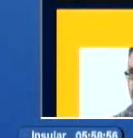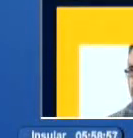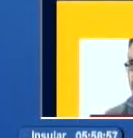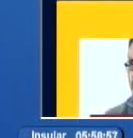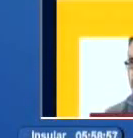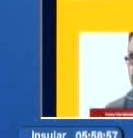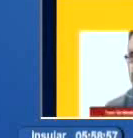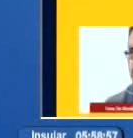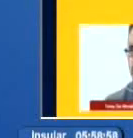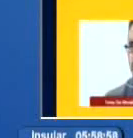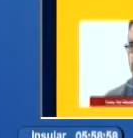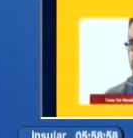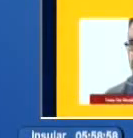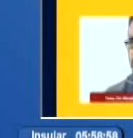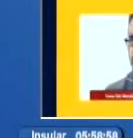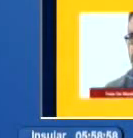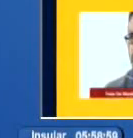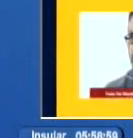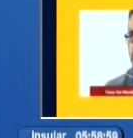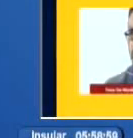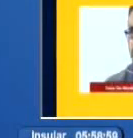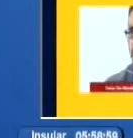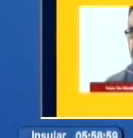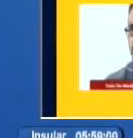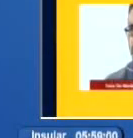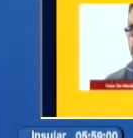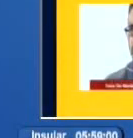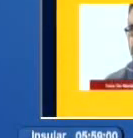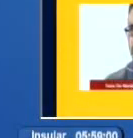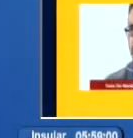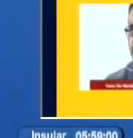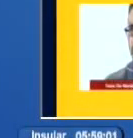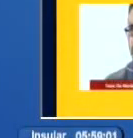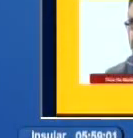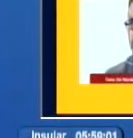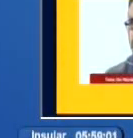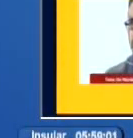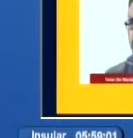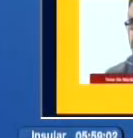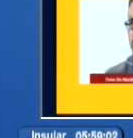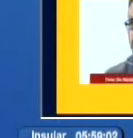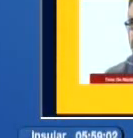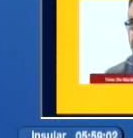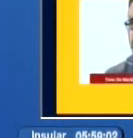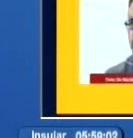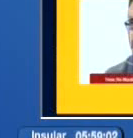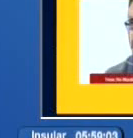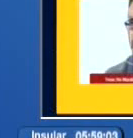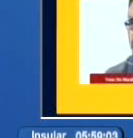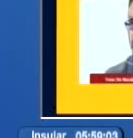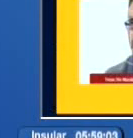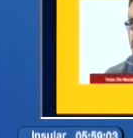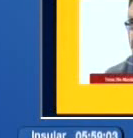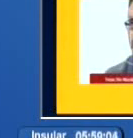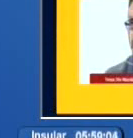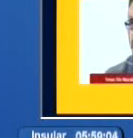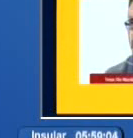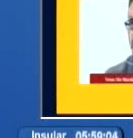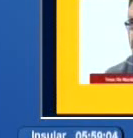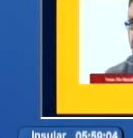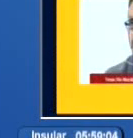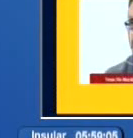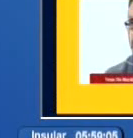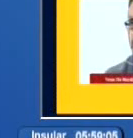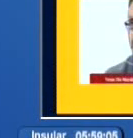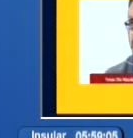de nuestros pueblos y por supuesto programas de debate y de opinión familiar como son Pulso Político, Palabra Suelta y Al Mediodía. Hoy